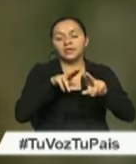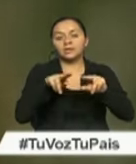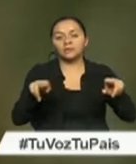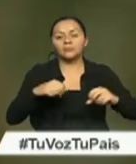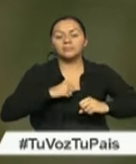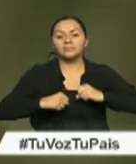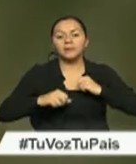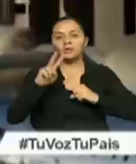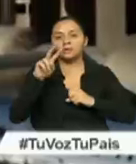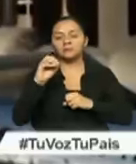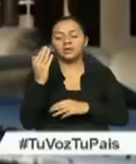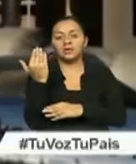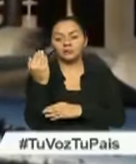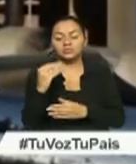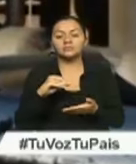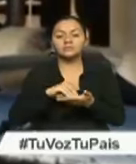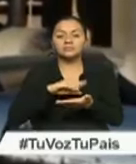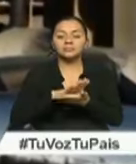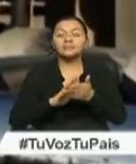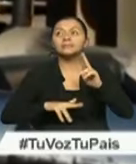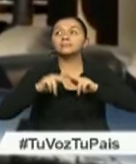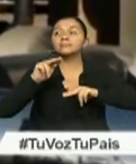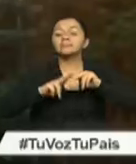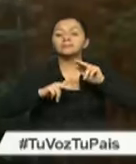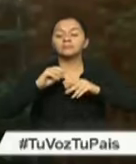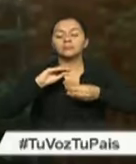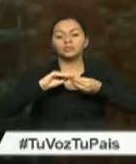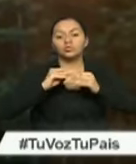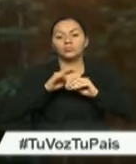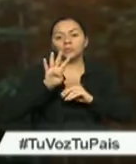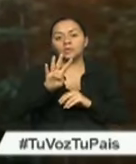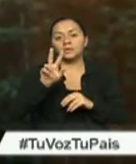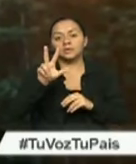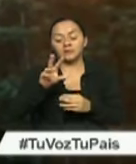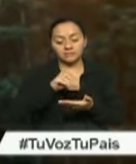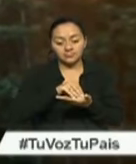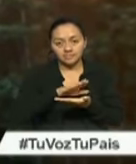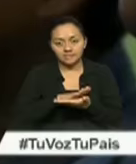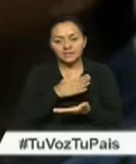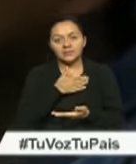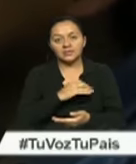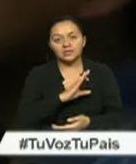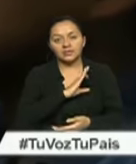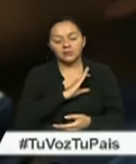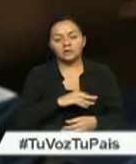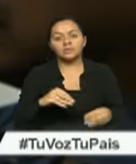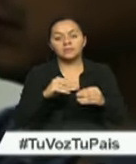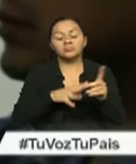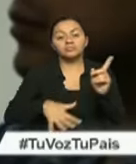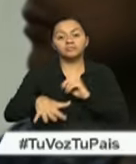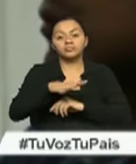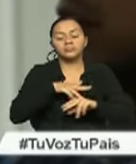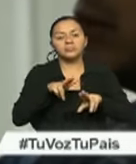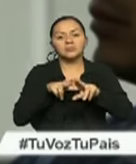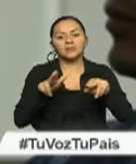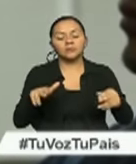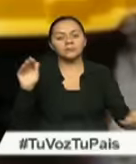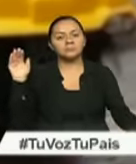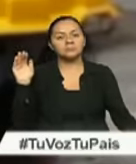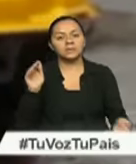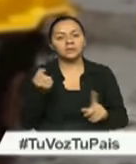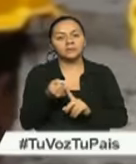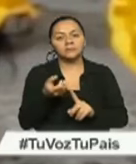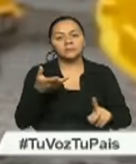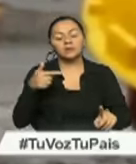2014. Además, la infraestructura construida en el bloque 43 implica tecnología y medidas ambientales que minimizan